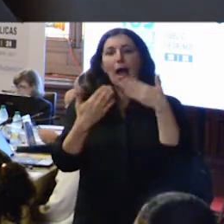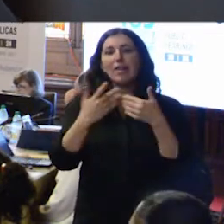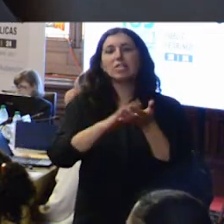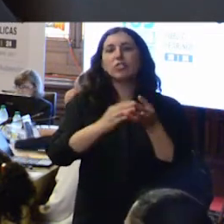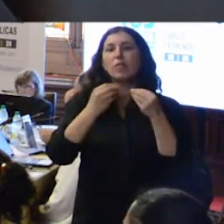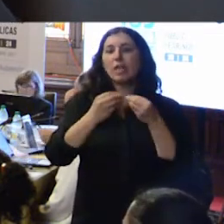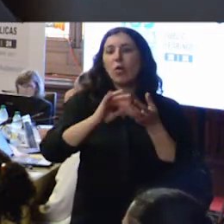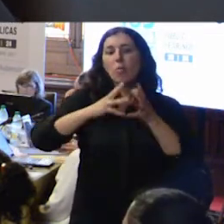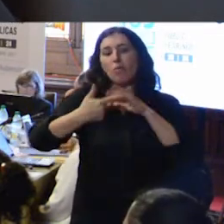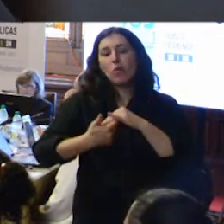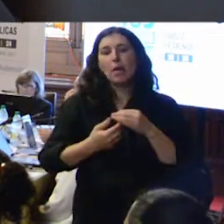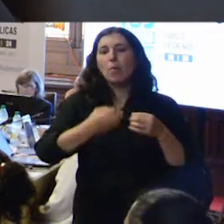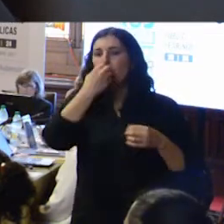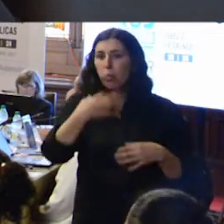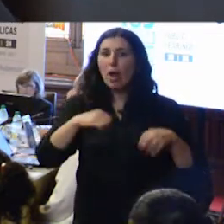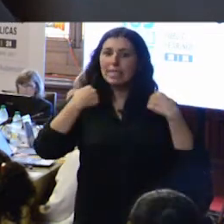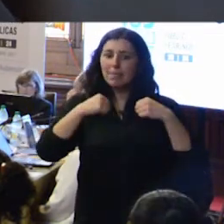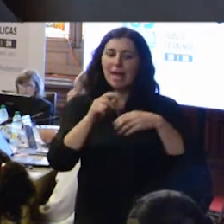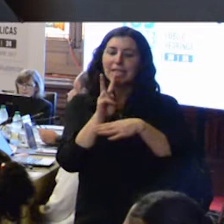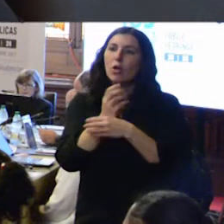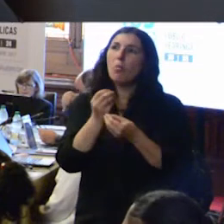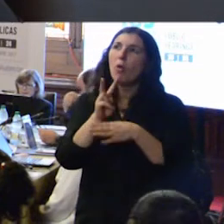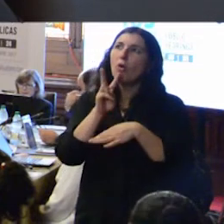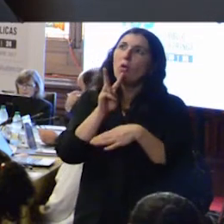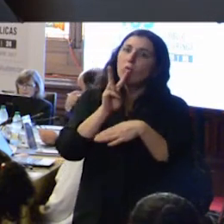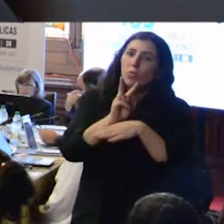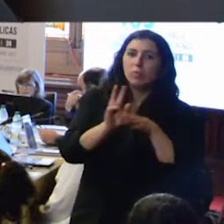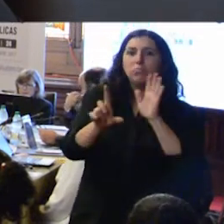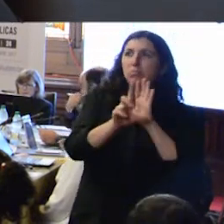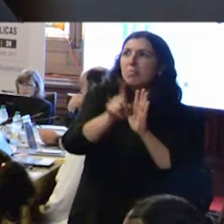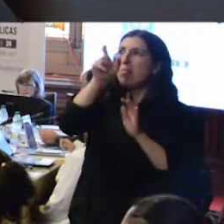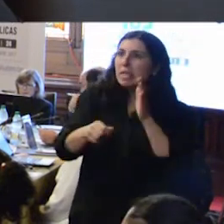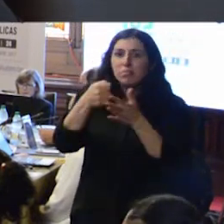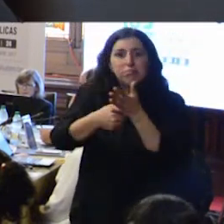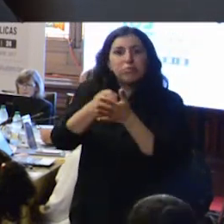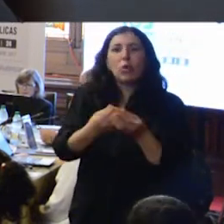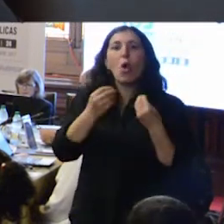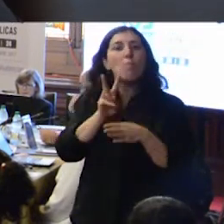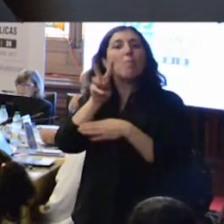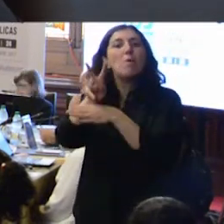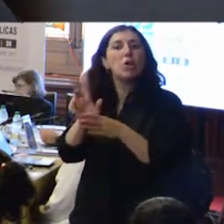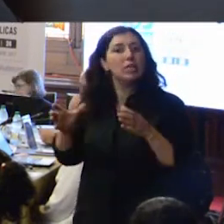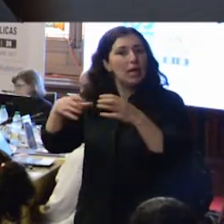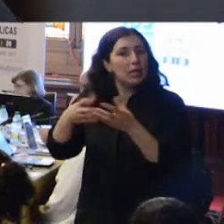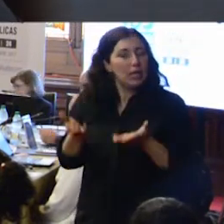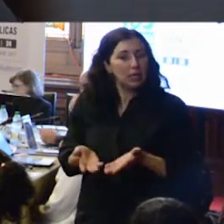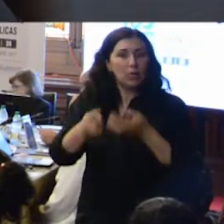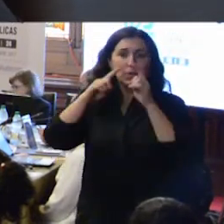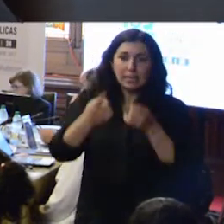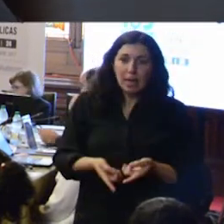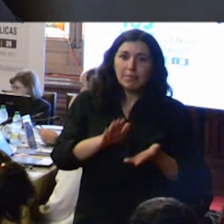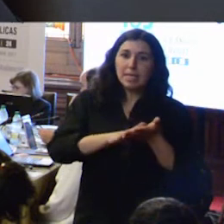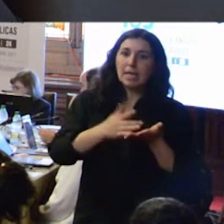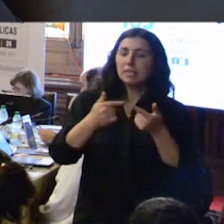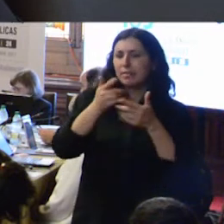en materia de sistemas de protección para defensores. Hemos adelantado algunas iniciativas en el marco del Consejo Centroamericano de Defensores y